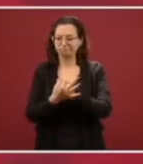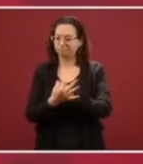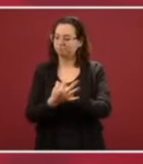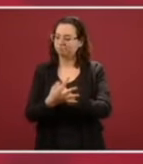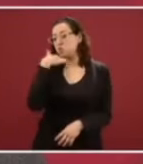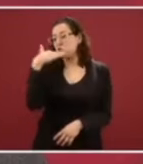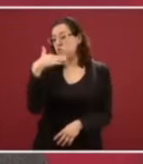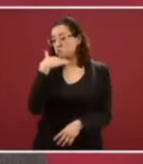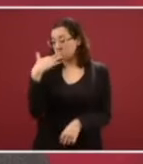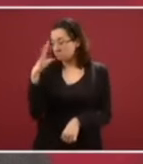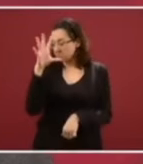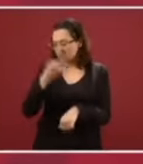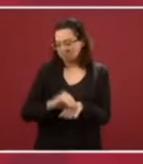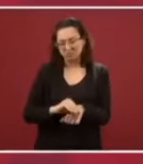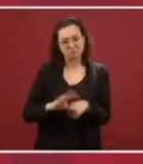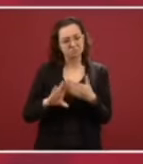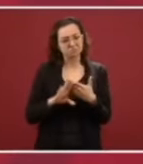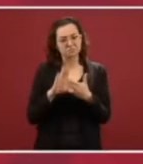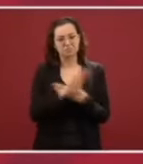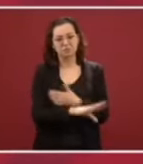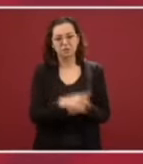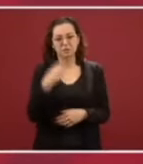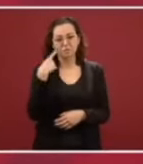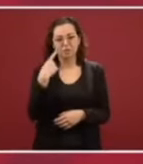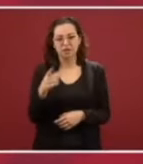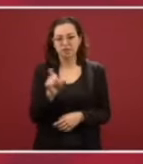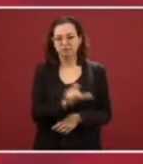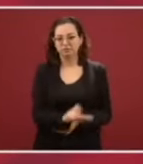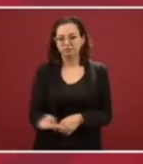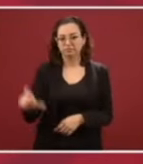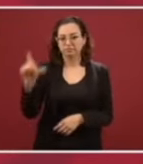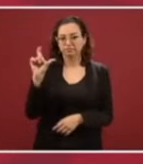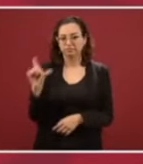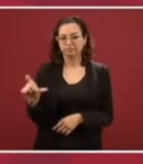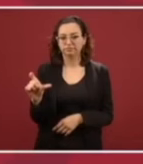protege. Mire, este es el detente.